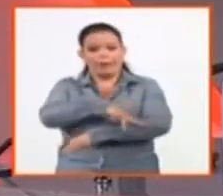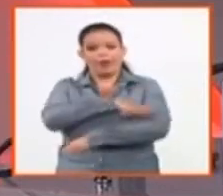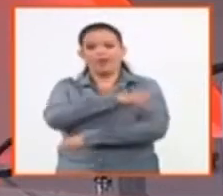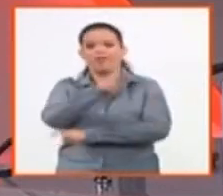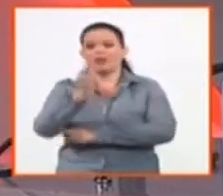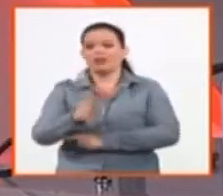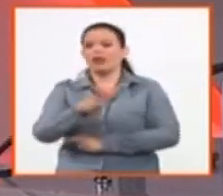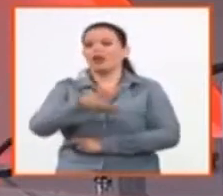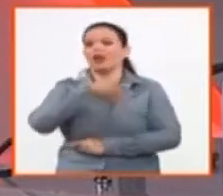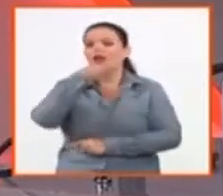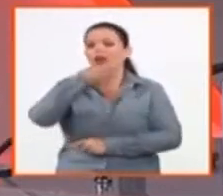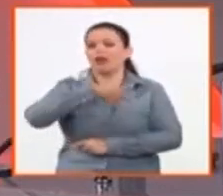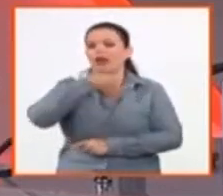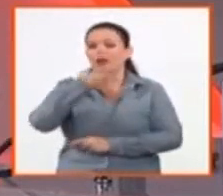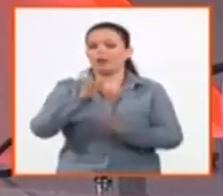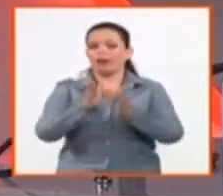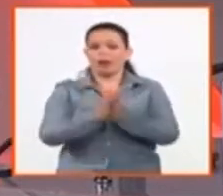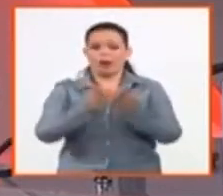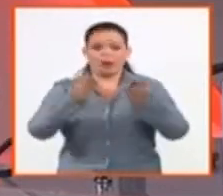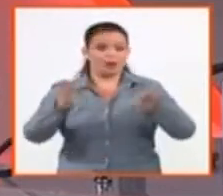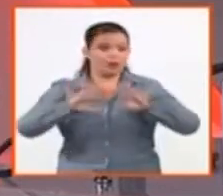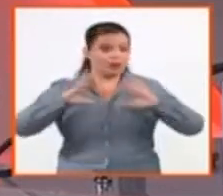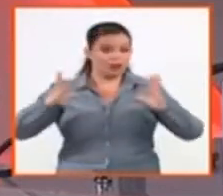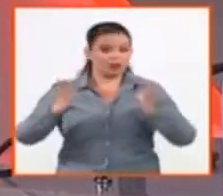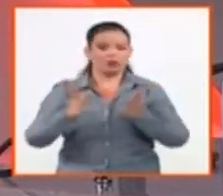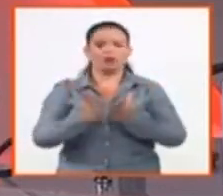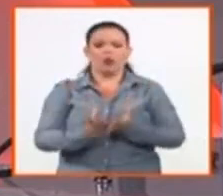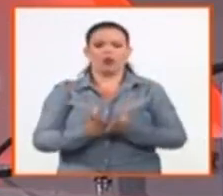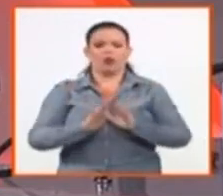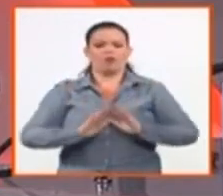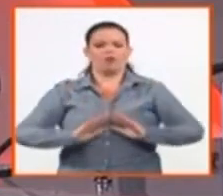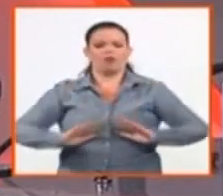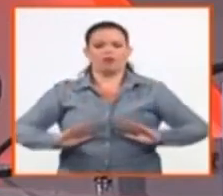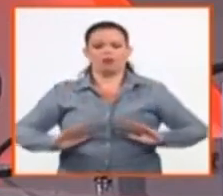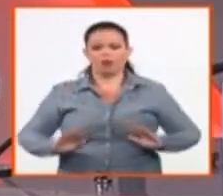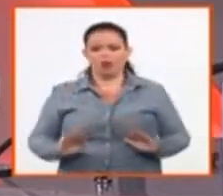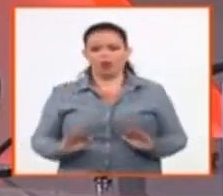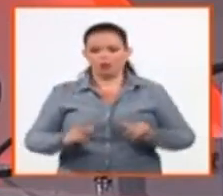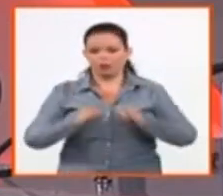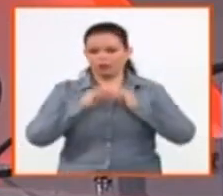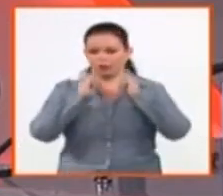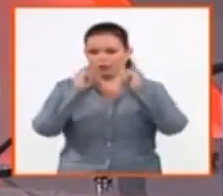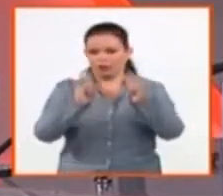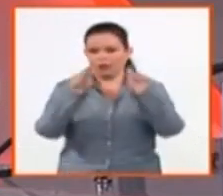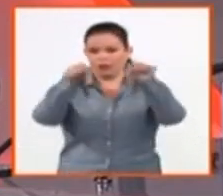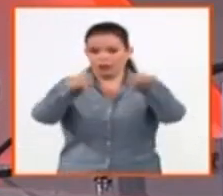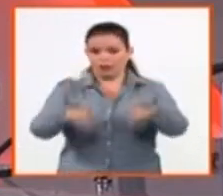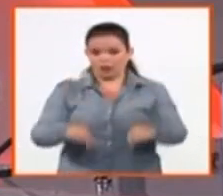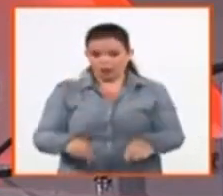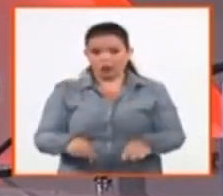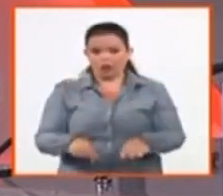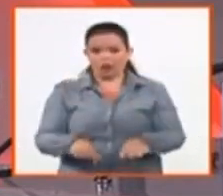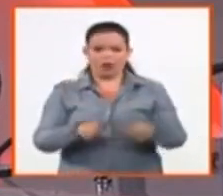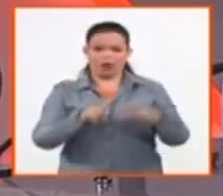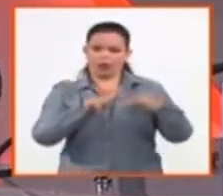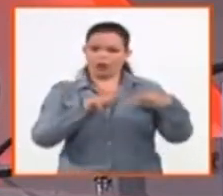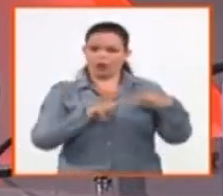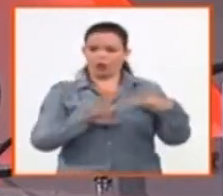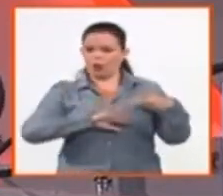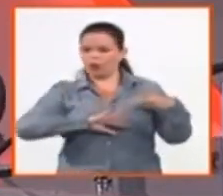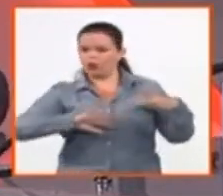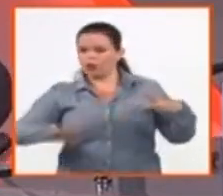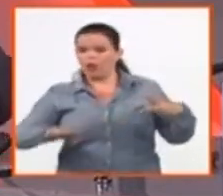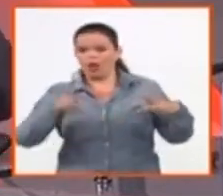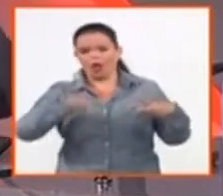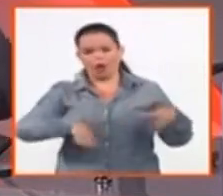prensa sobre toda esta situación. Conocida ya nuestras noticias del día, porque fueron realmente dos, vamos al tema que nos ocupa en